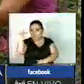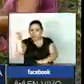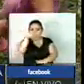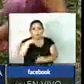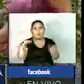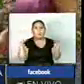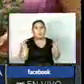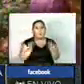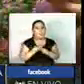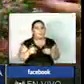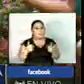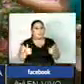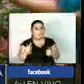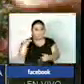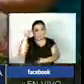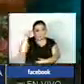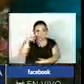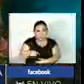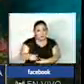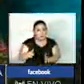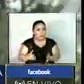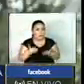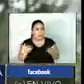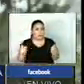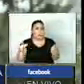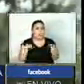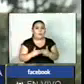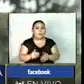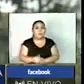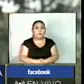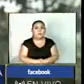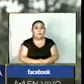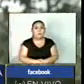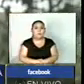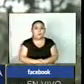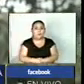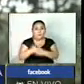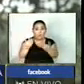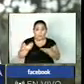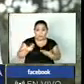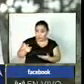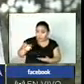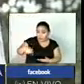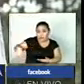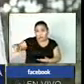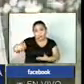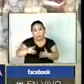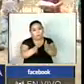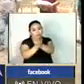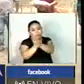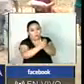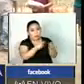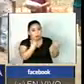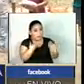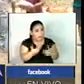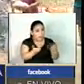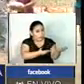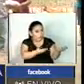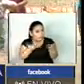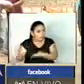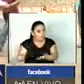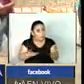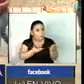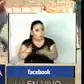resultados aquí fue igual la ayuda que estas personas han comenzado a recibir